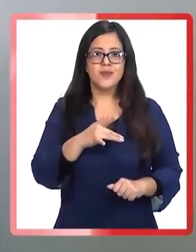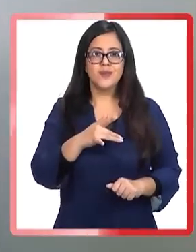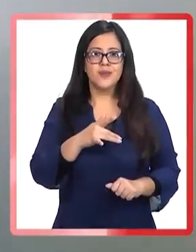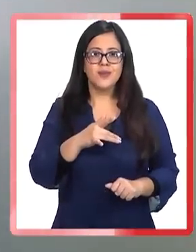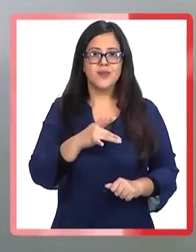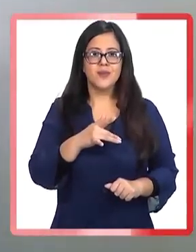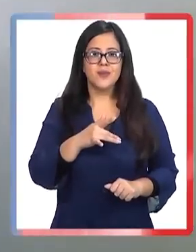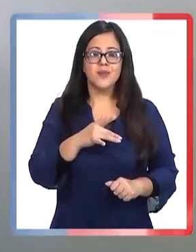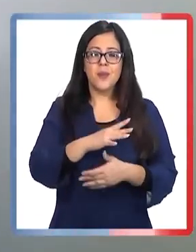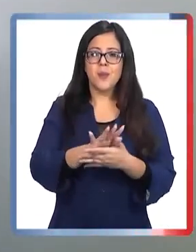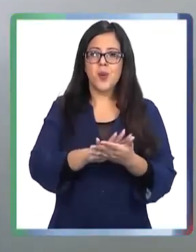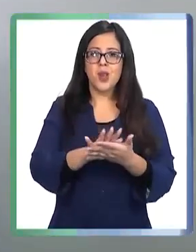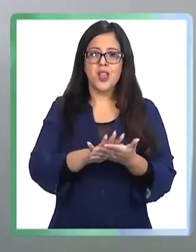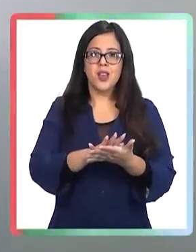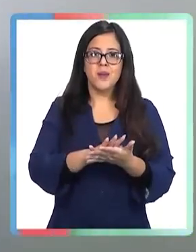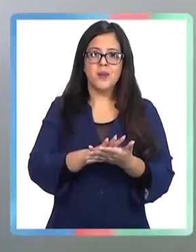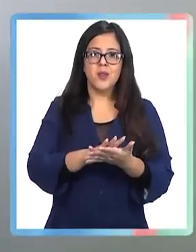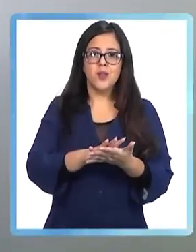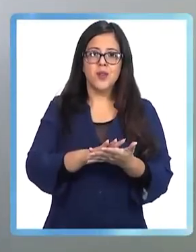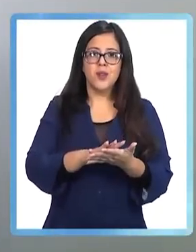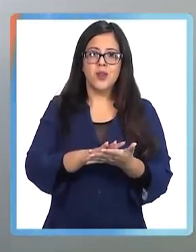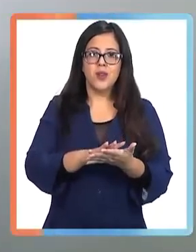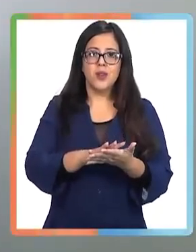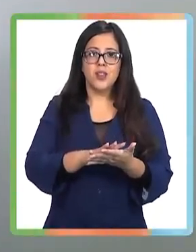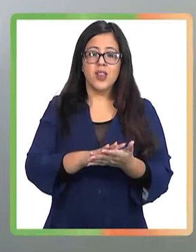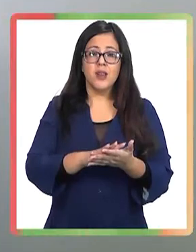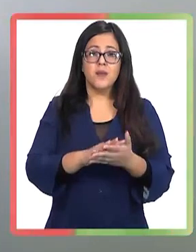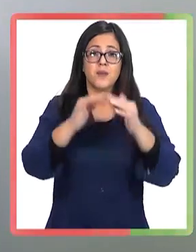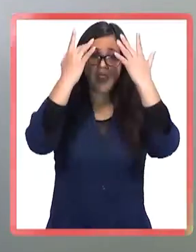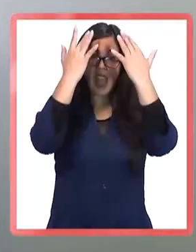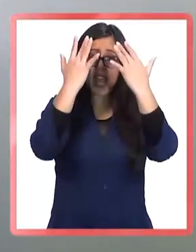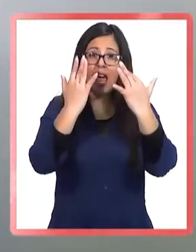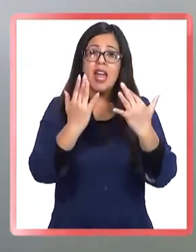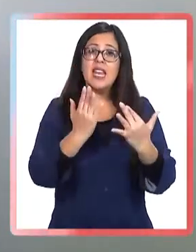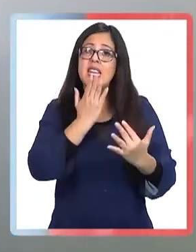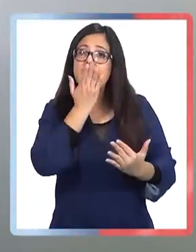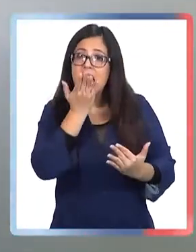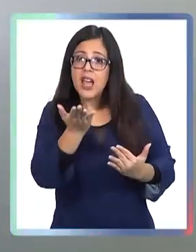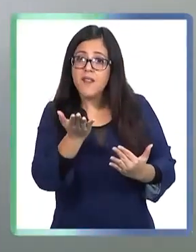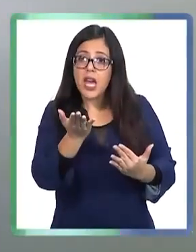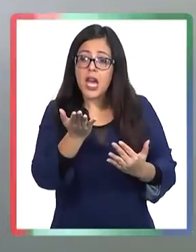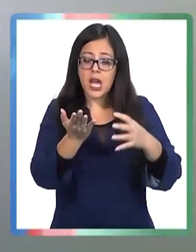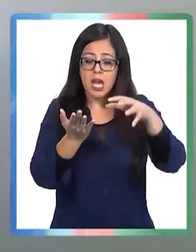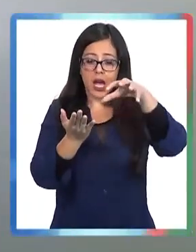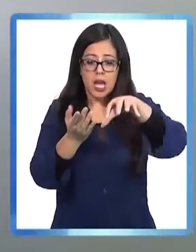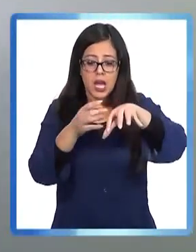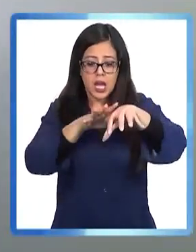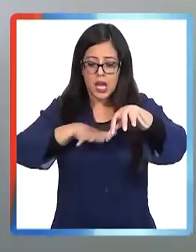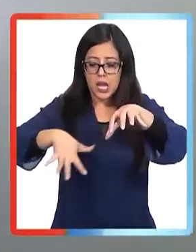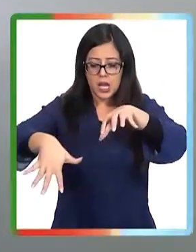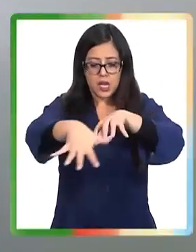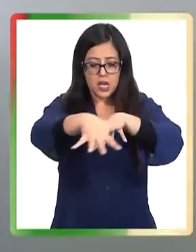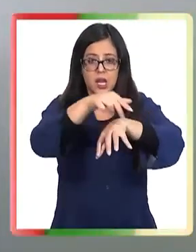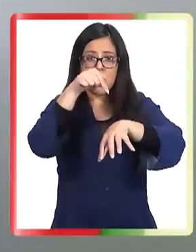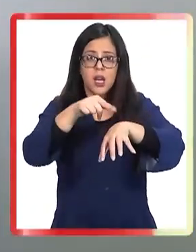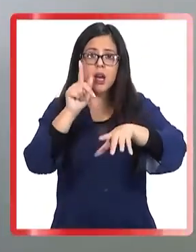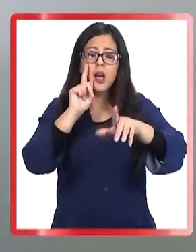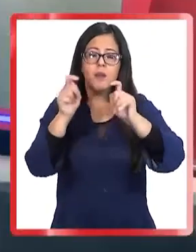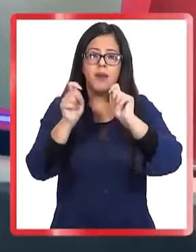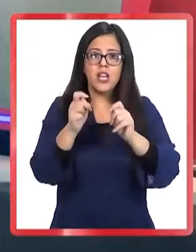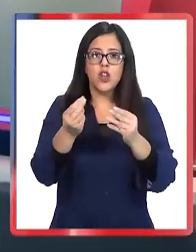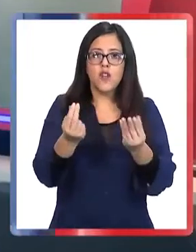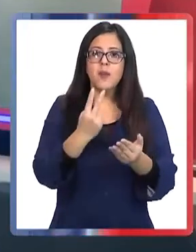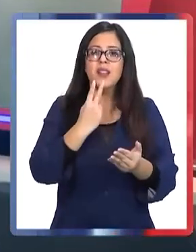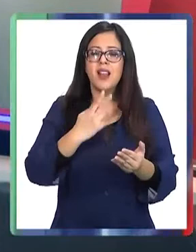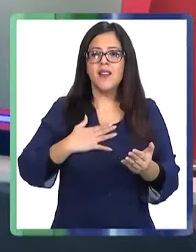cuando existe caída de nieve quedamos prácticamente aislados, y eso nos pone en